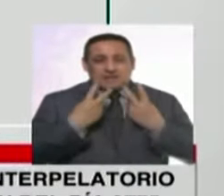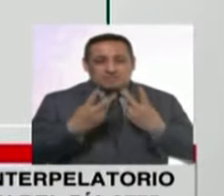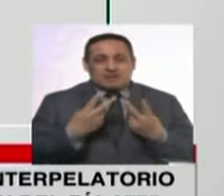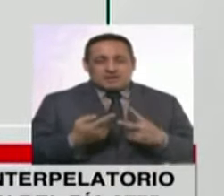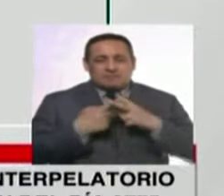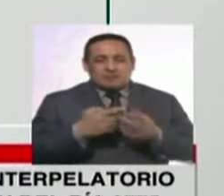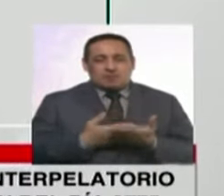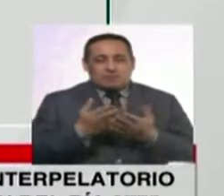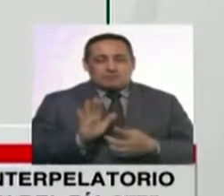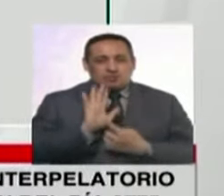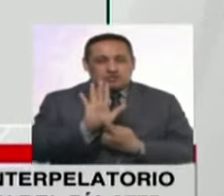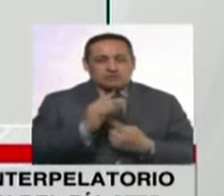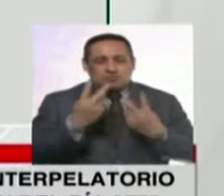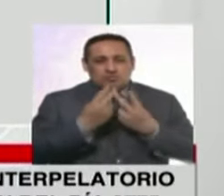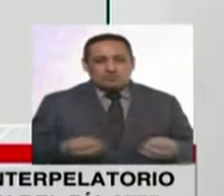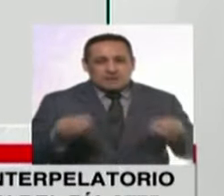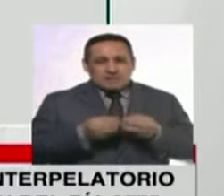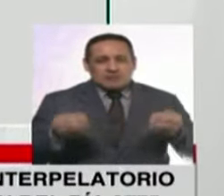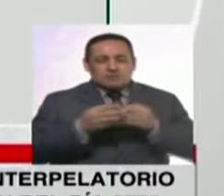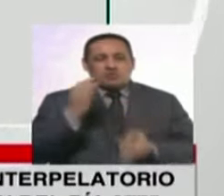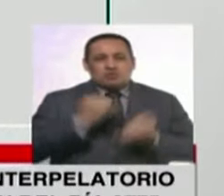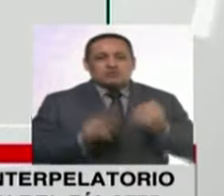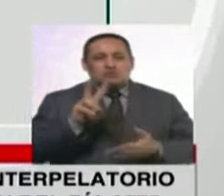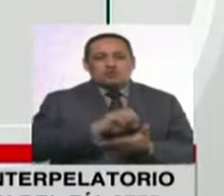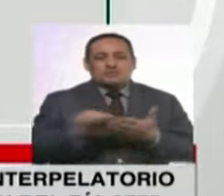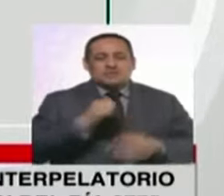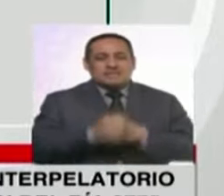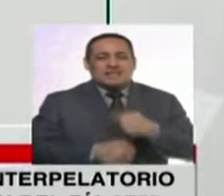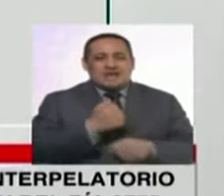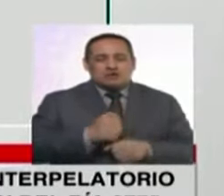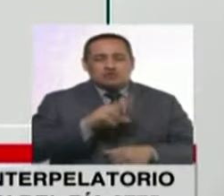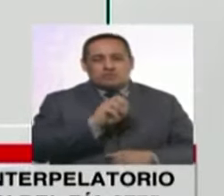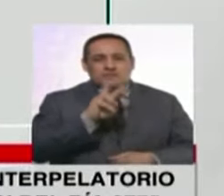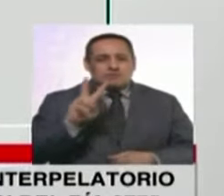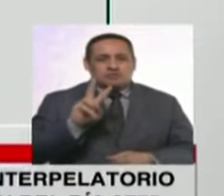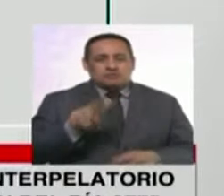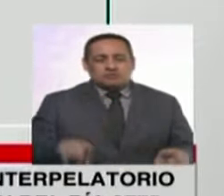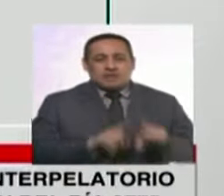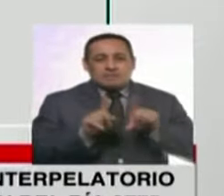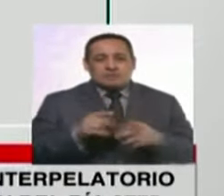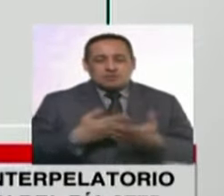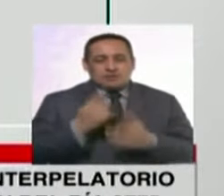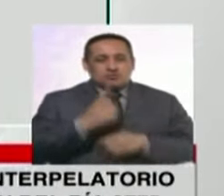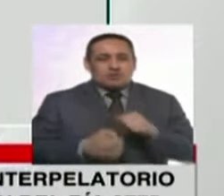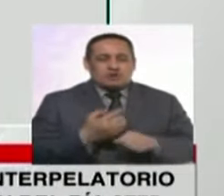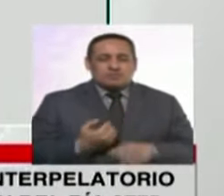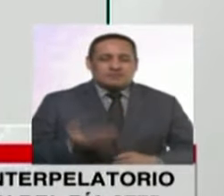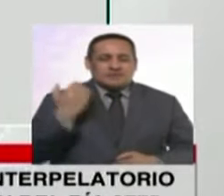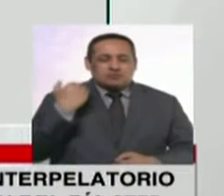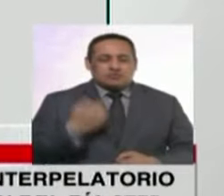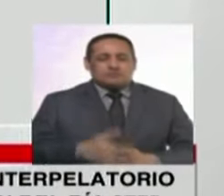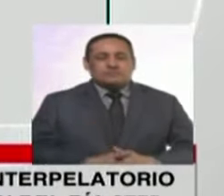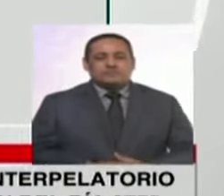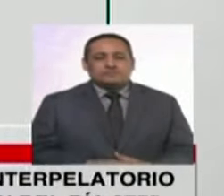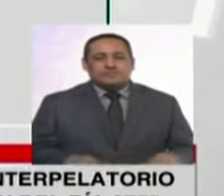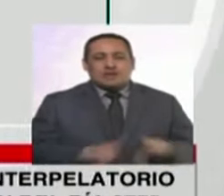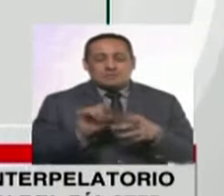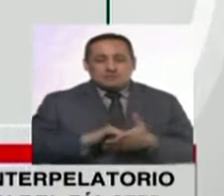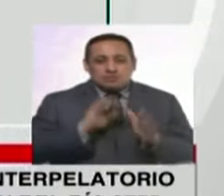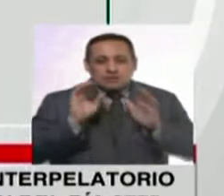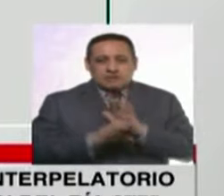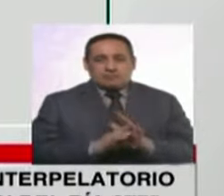apreciándose un incremento en los últimos dos meses del año 2022 respecto del año anterior así